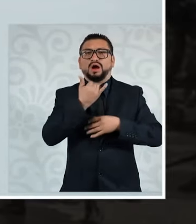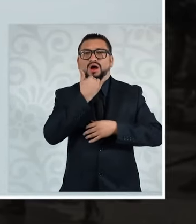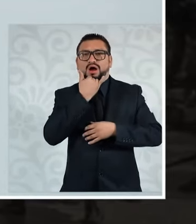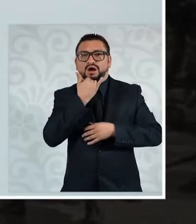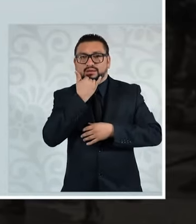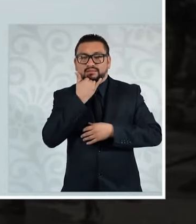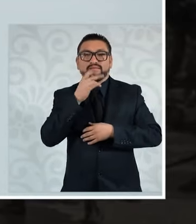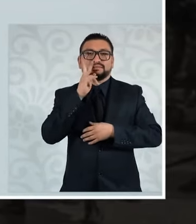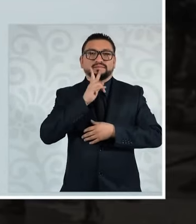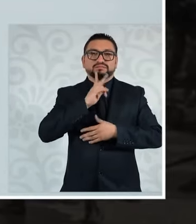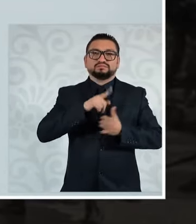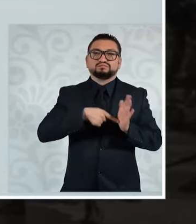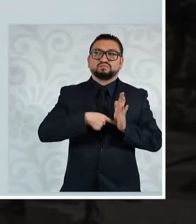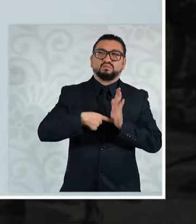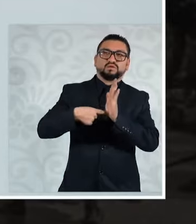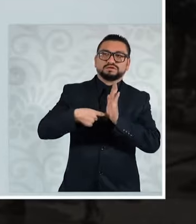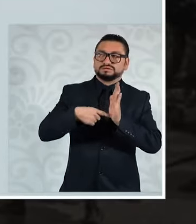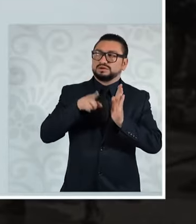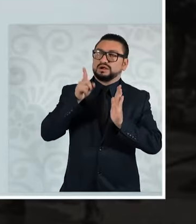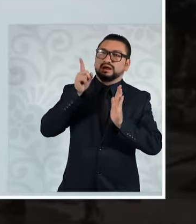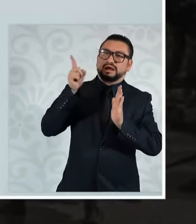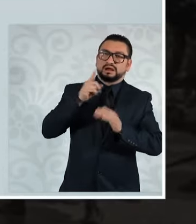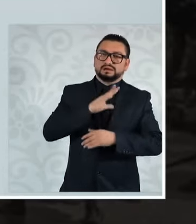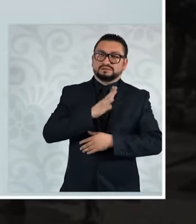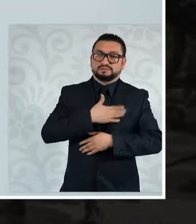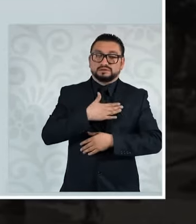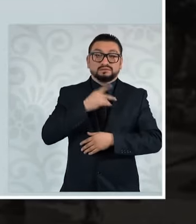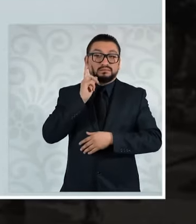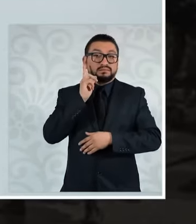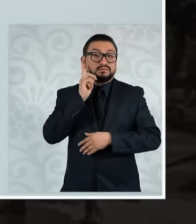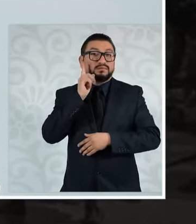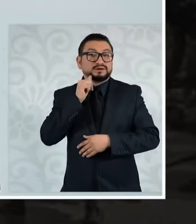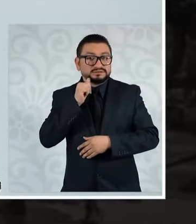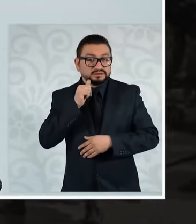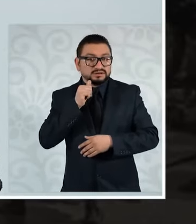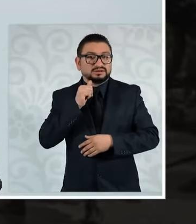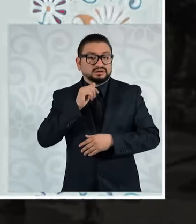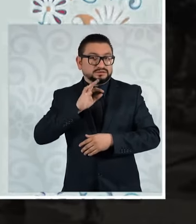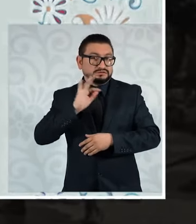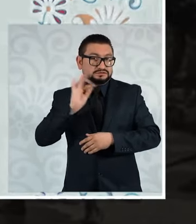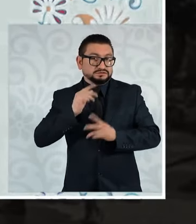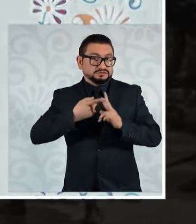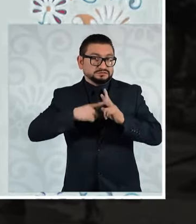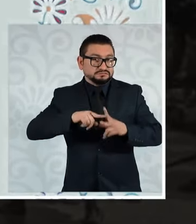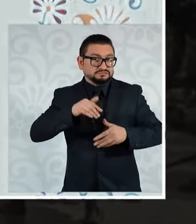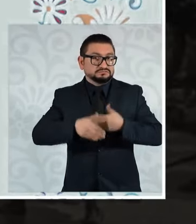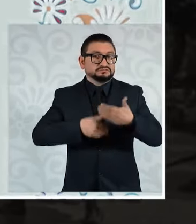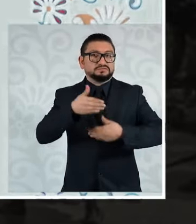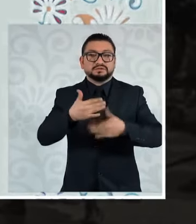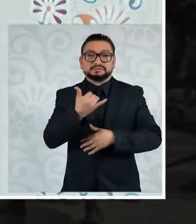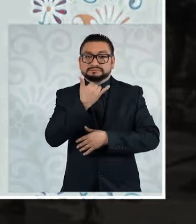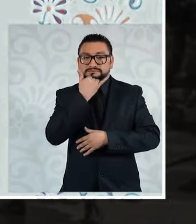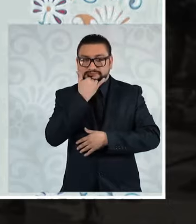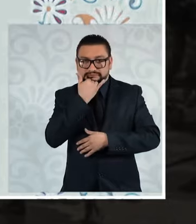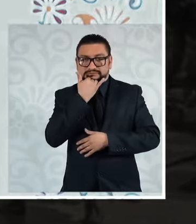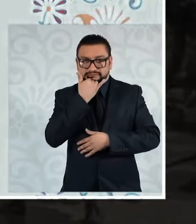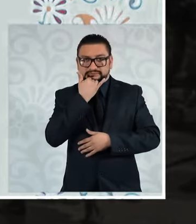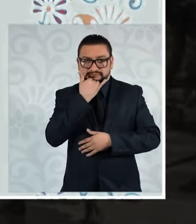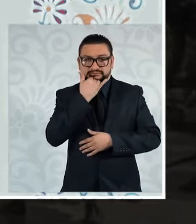si se anima el día de mañana iniciar este proceso de disculpa